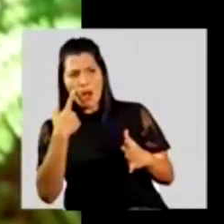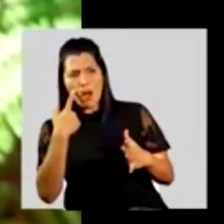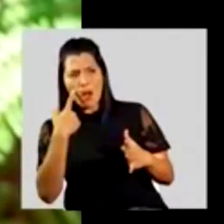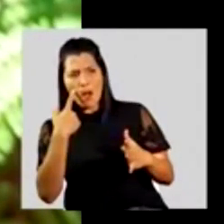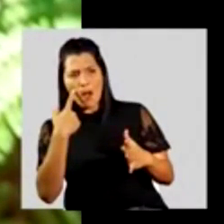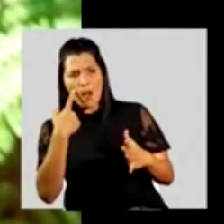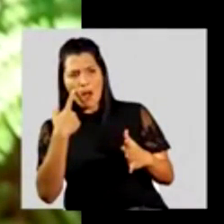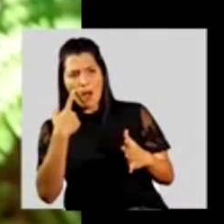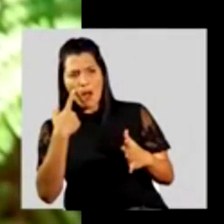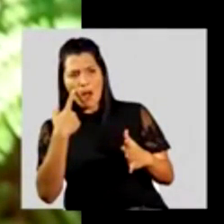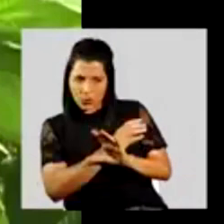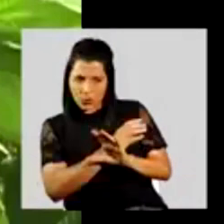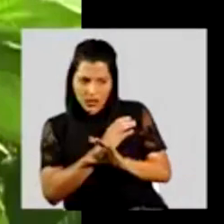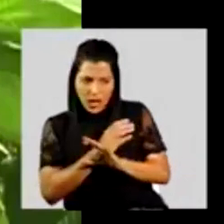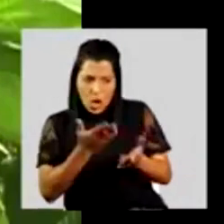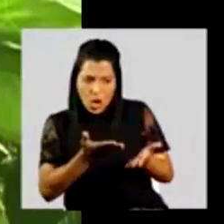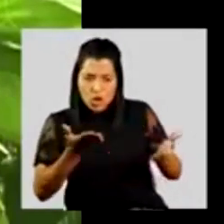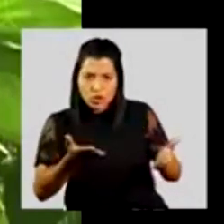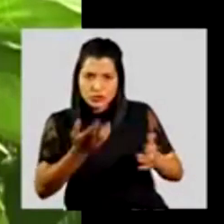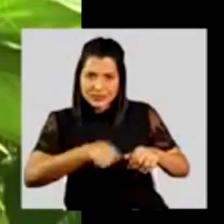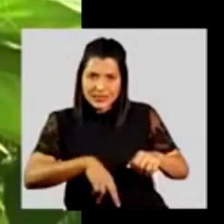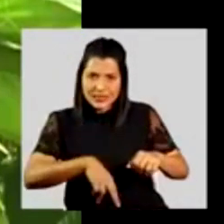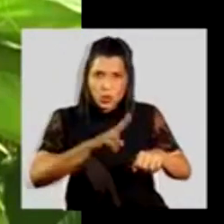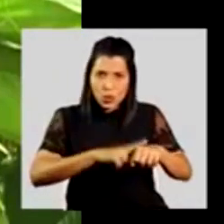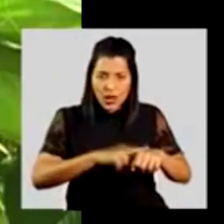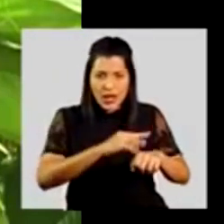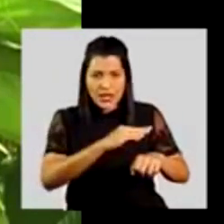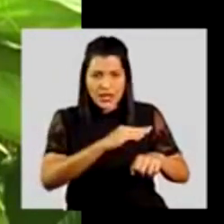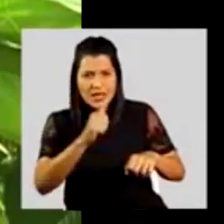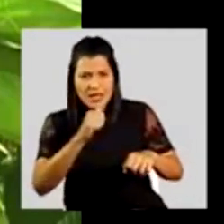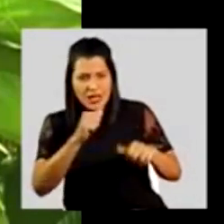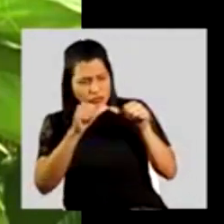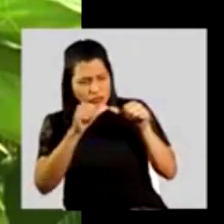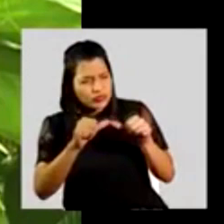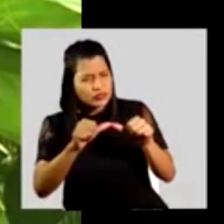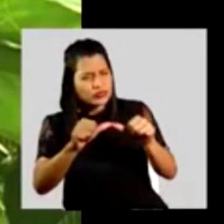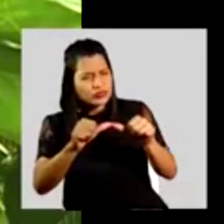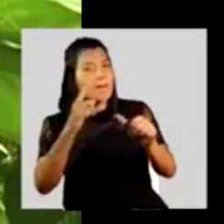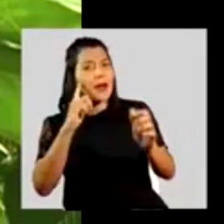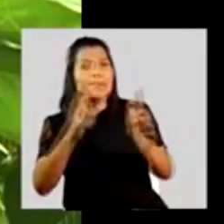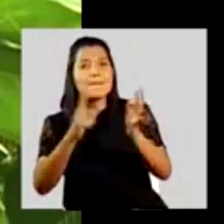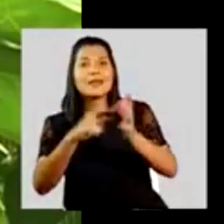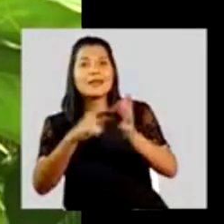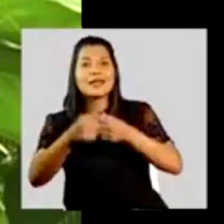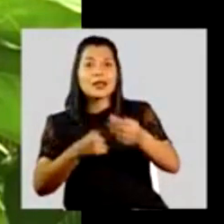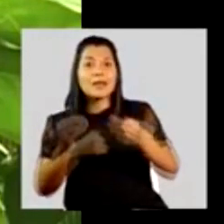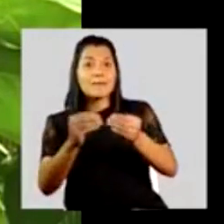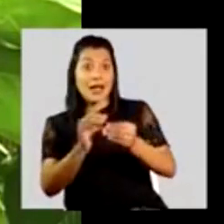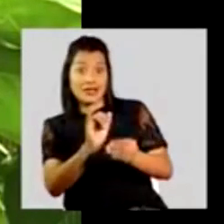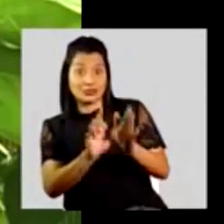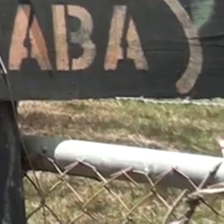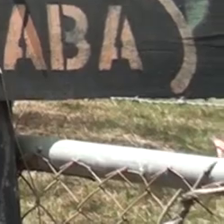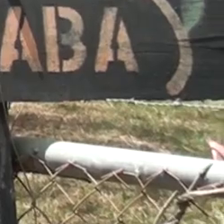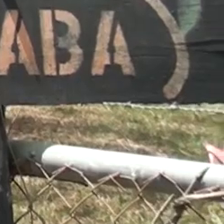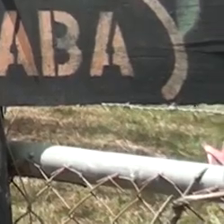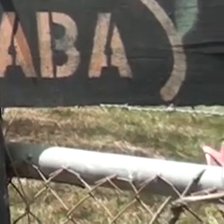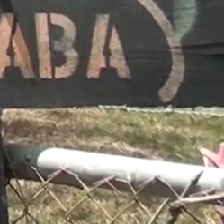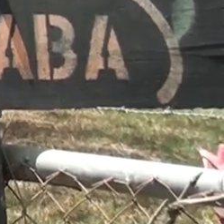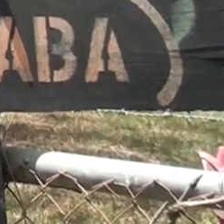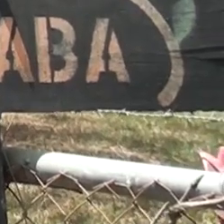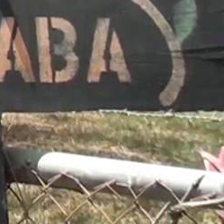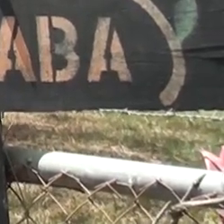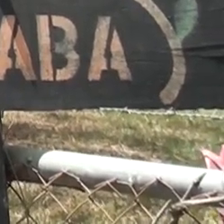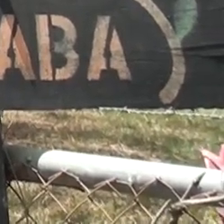recursos hídricos y naturales perduren para miles de generaciones? ¿Eso es desarrollo? ¿O desarrollo es acabar con lo